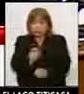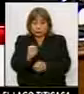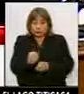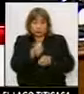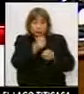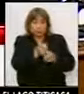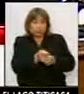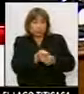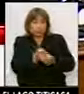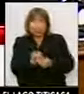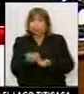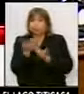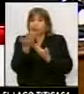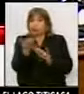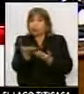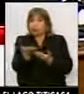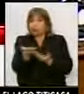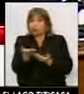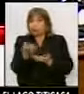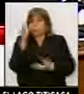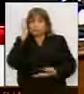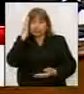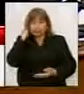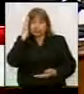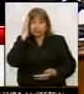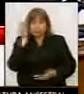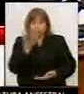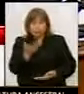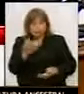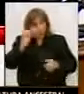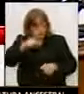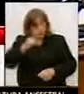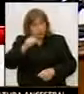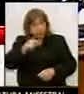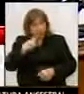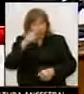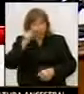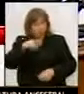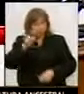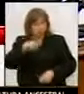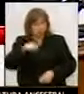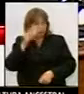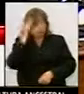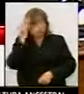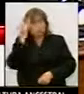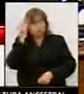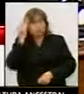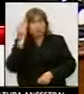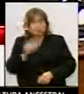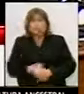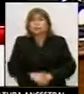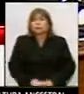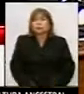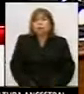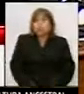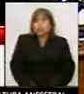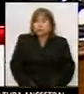agrobancopa camachigninkuna presidenta, y a chayta deben yastanchik, sí, necesariamente, y a chayta deben presidenta.